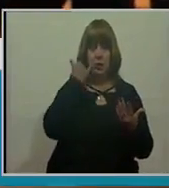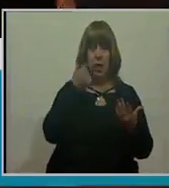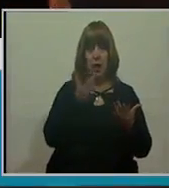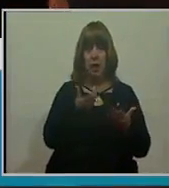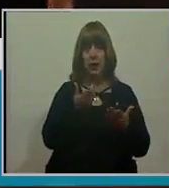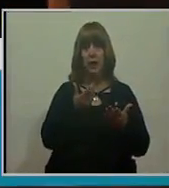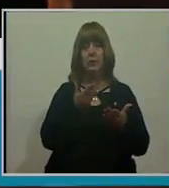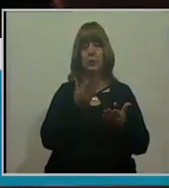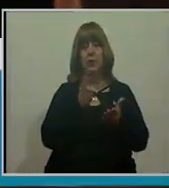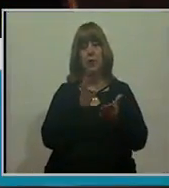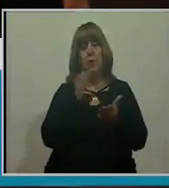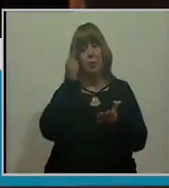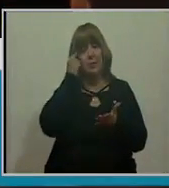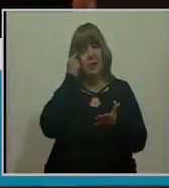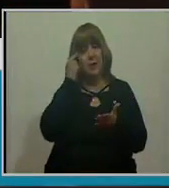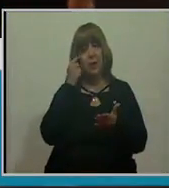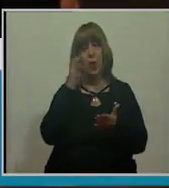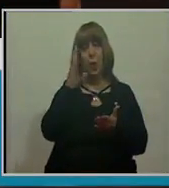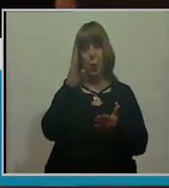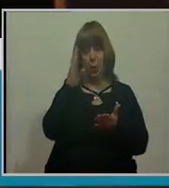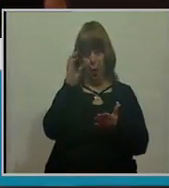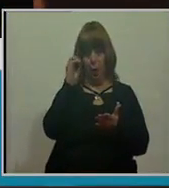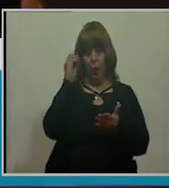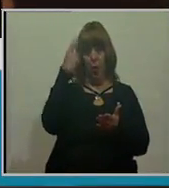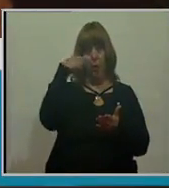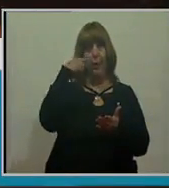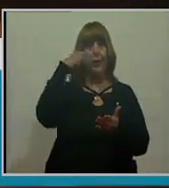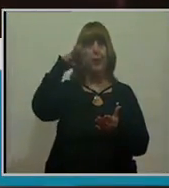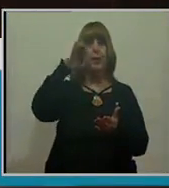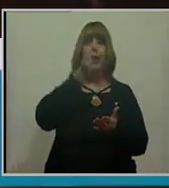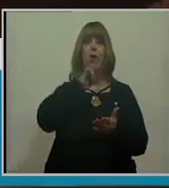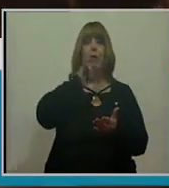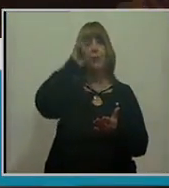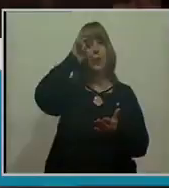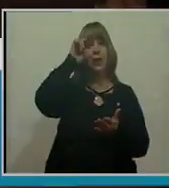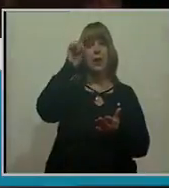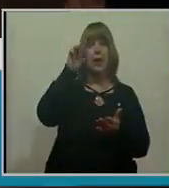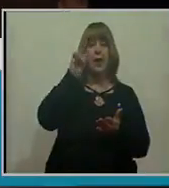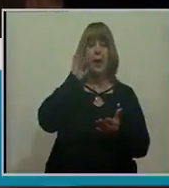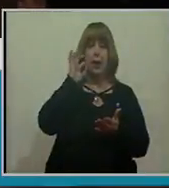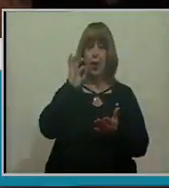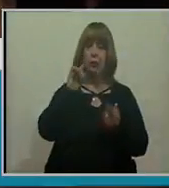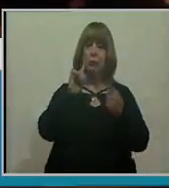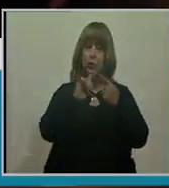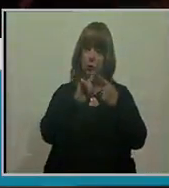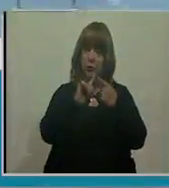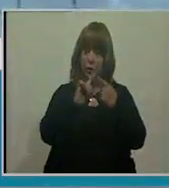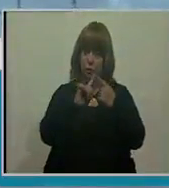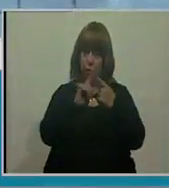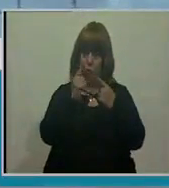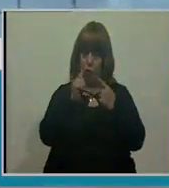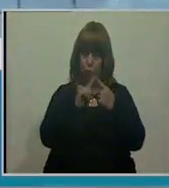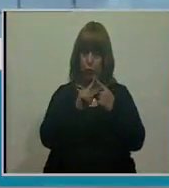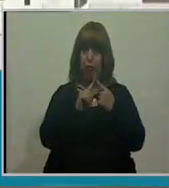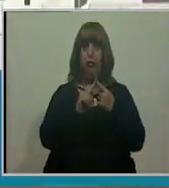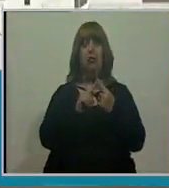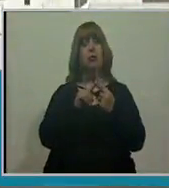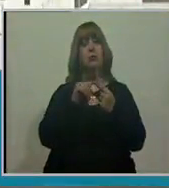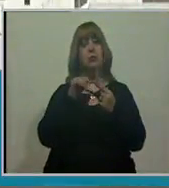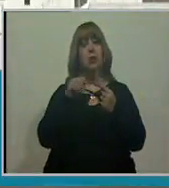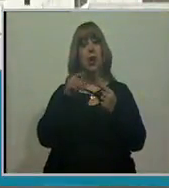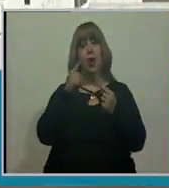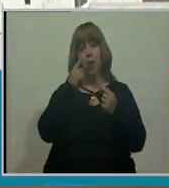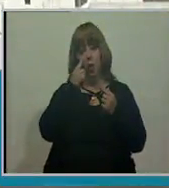que es quien se encargó de ir entregando todas las viviendas hasta el momento. Dejémoslo claro, que la gente no vaya espontáneamente durante el mes de